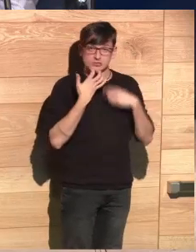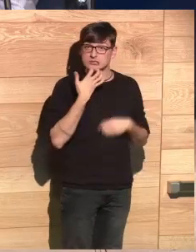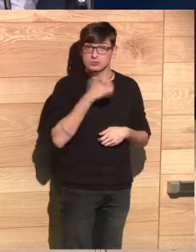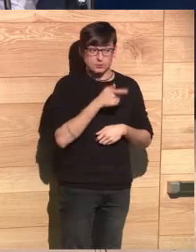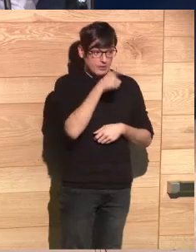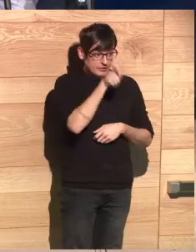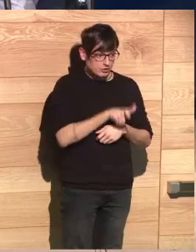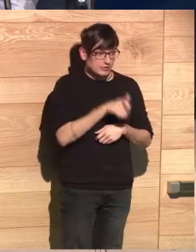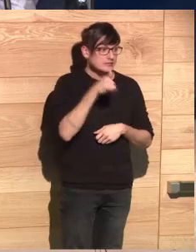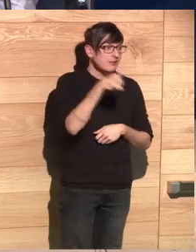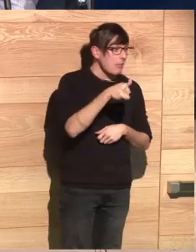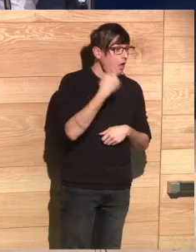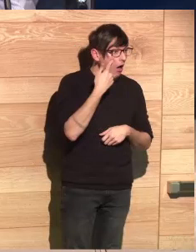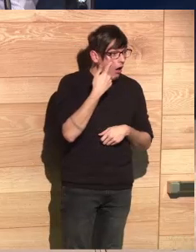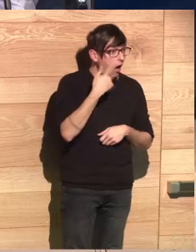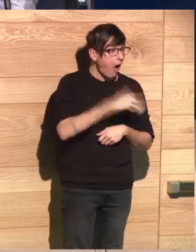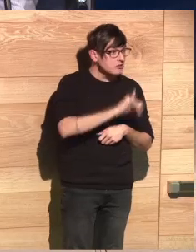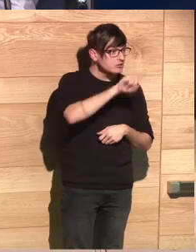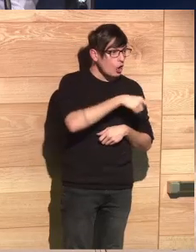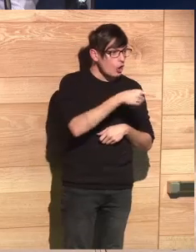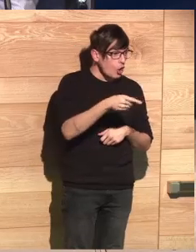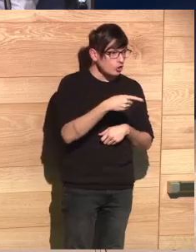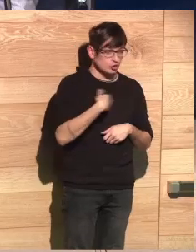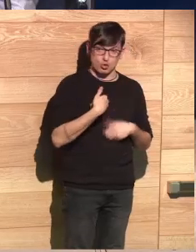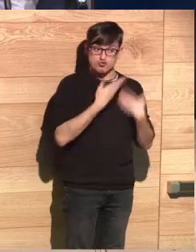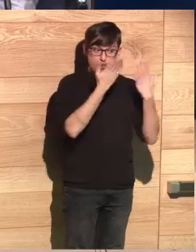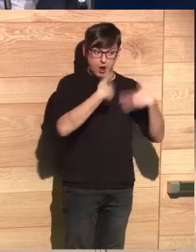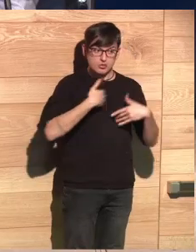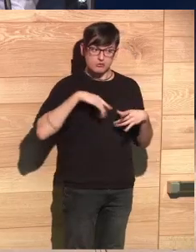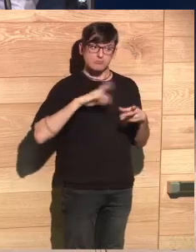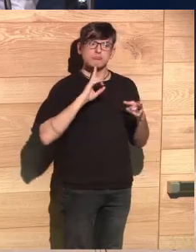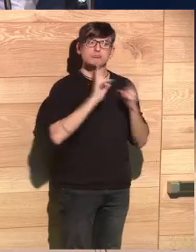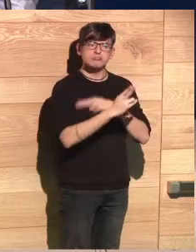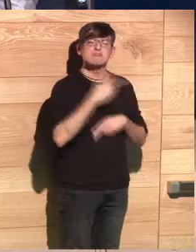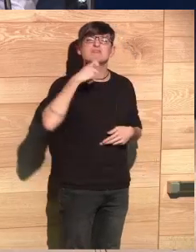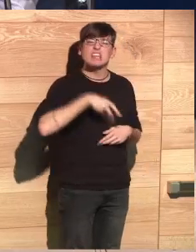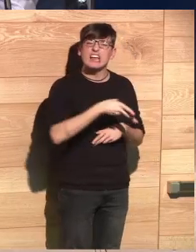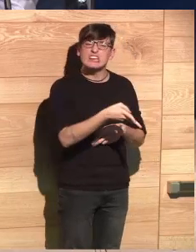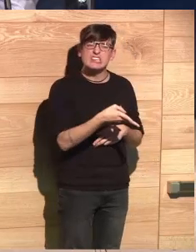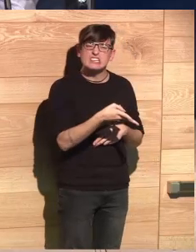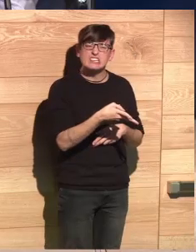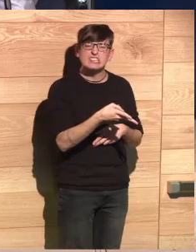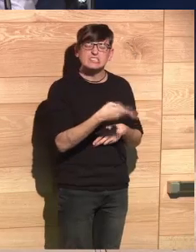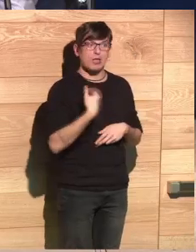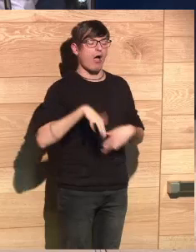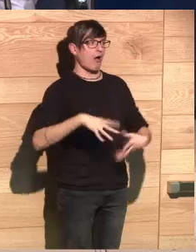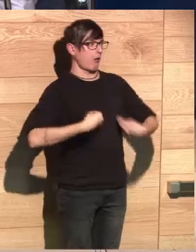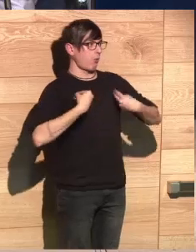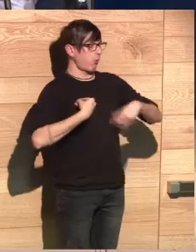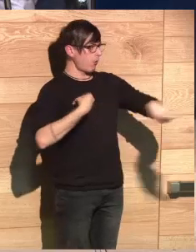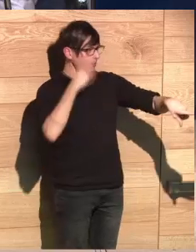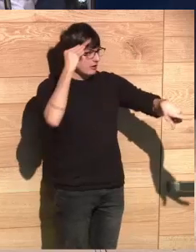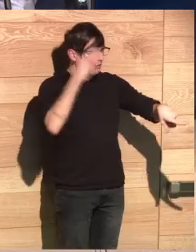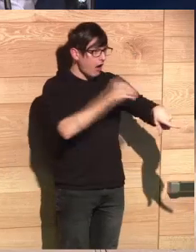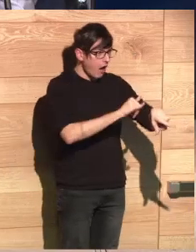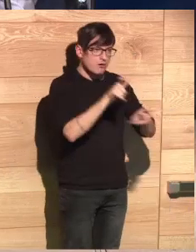al timbre para ver si estás y tú no estás, pero les contestas, ¿quién está ahí? ¿Quién eres? ¿No? Pues ya piensan que hay alguien en casa y entonces